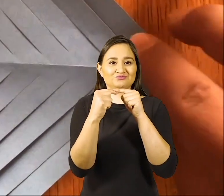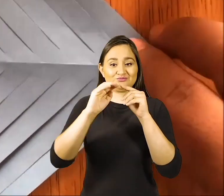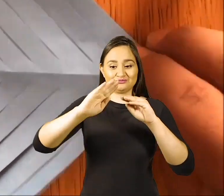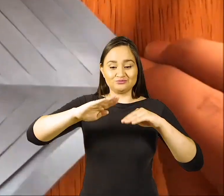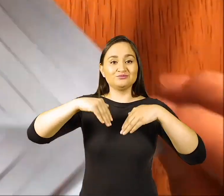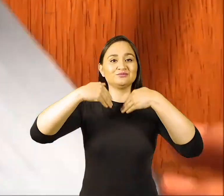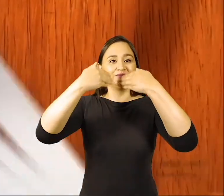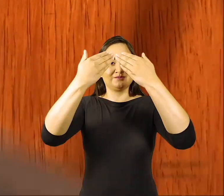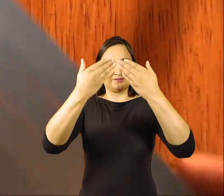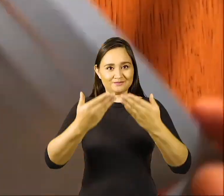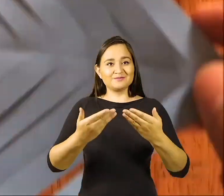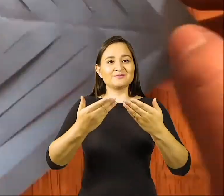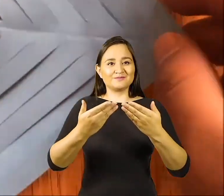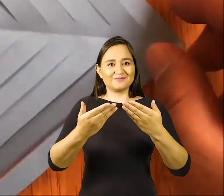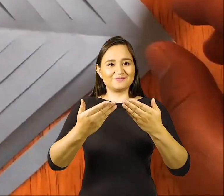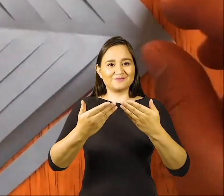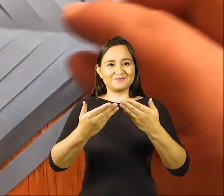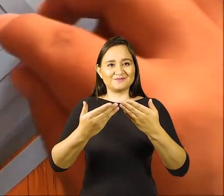Giramos